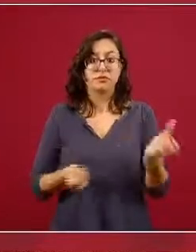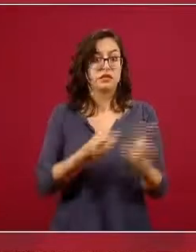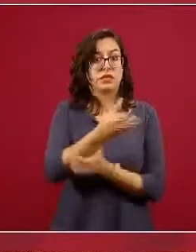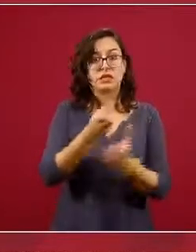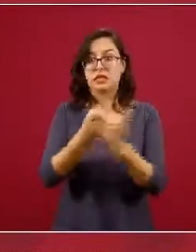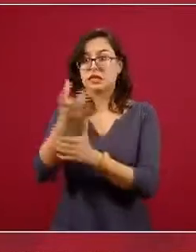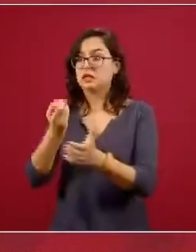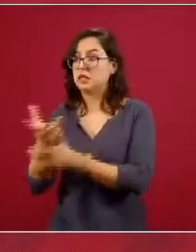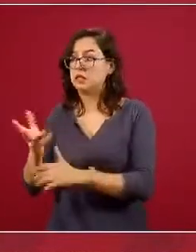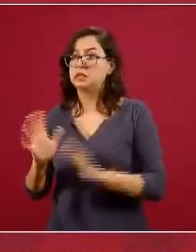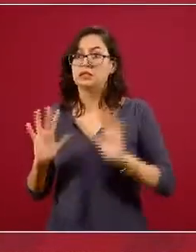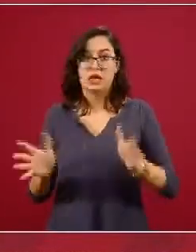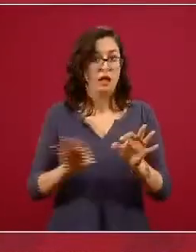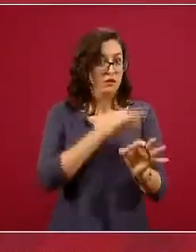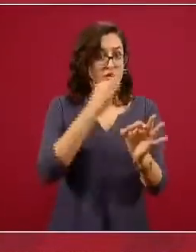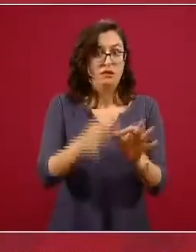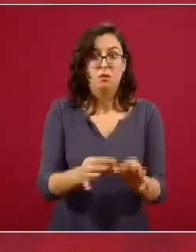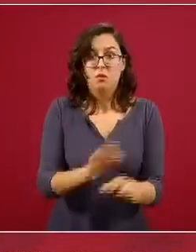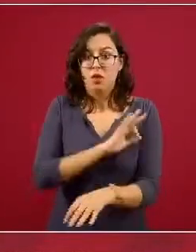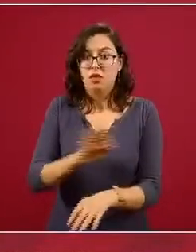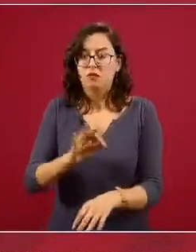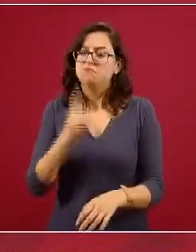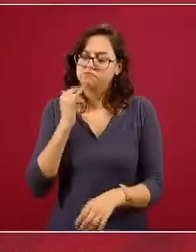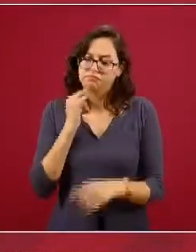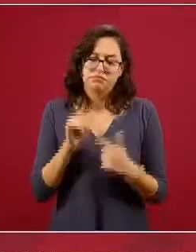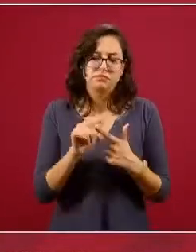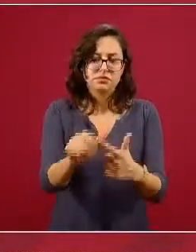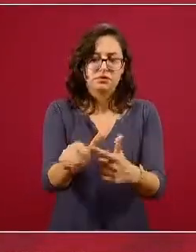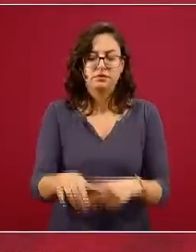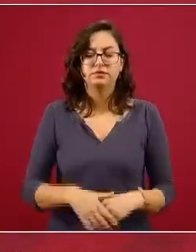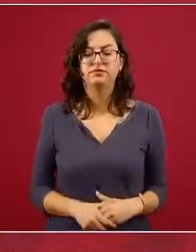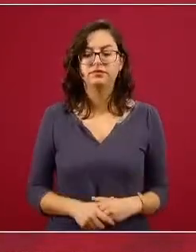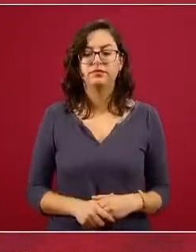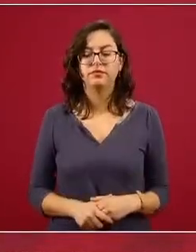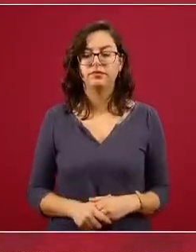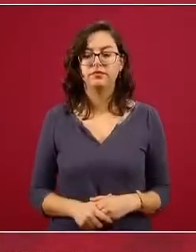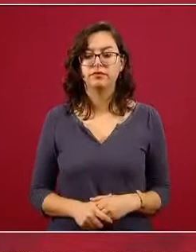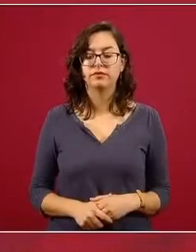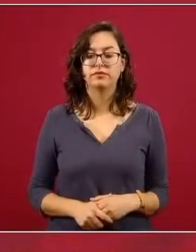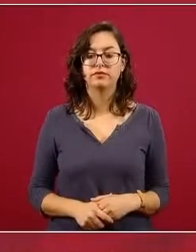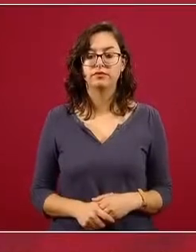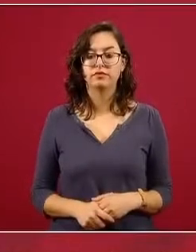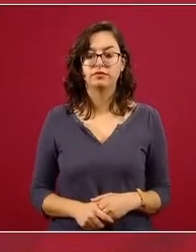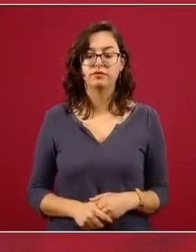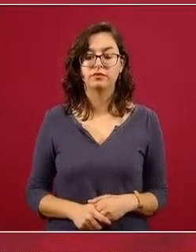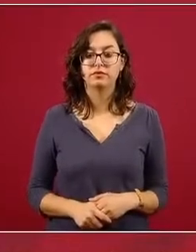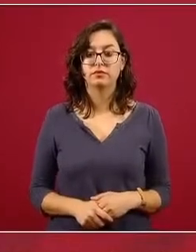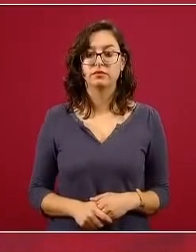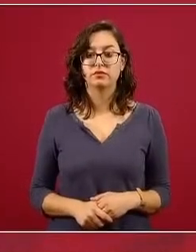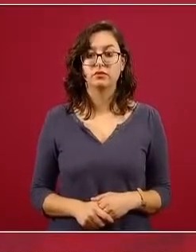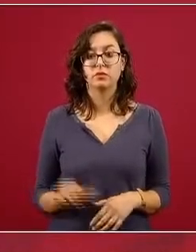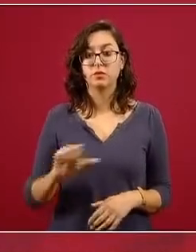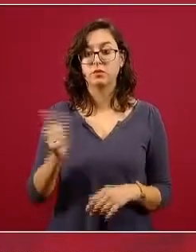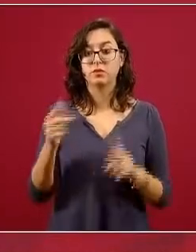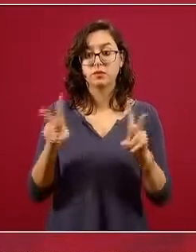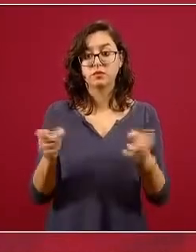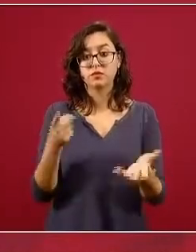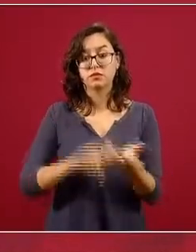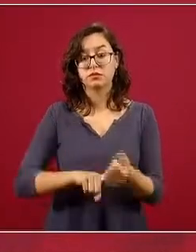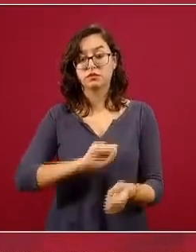permita ya continuar con los distintos esfuerzos. Respecto a otros elementos de la salud mental,